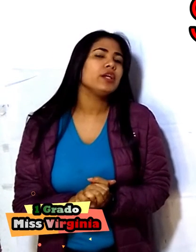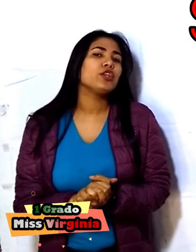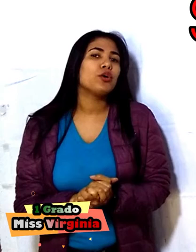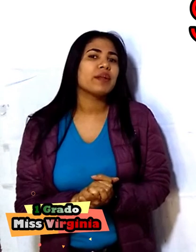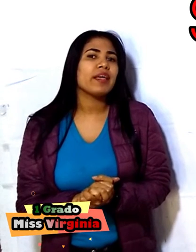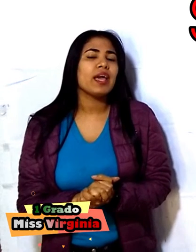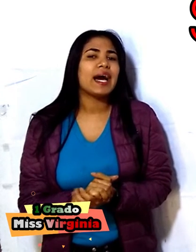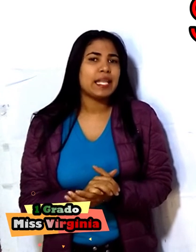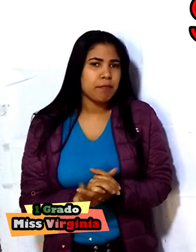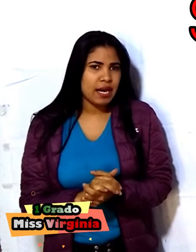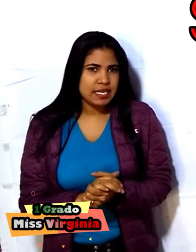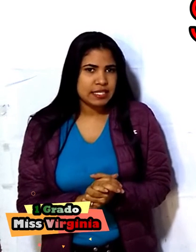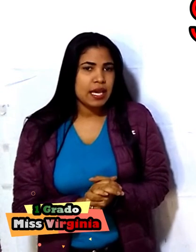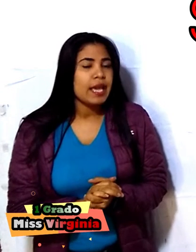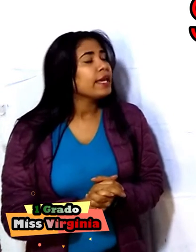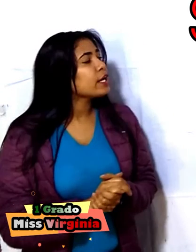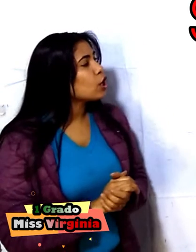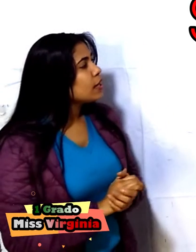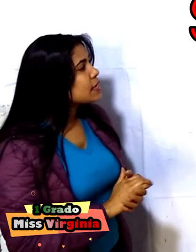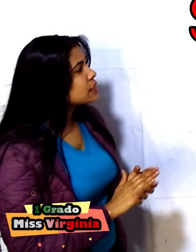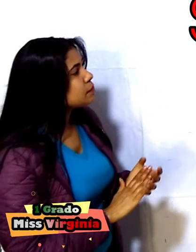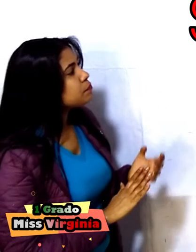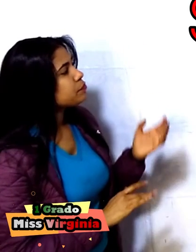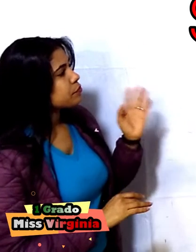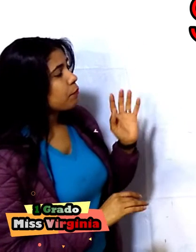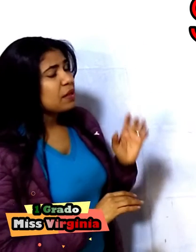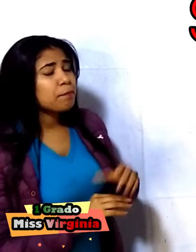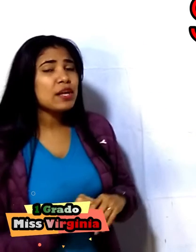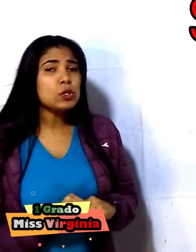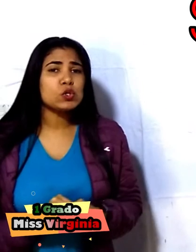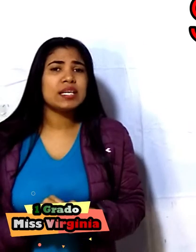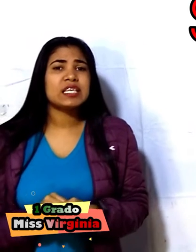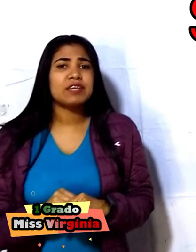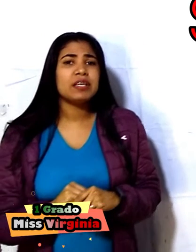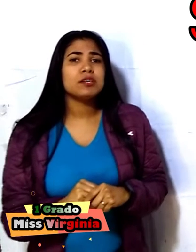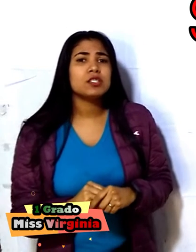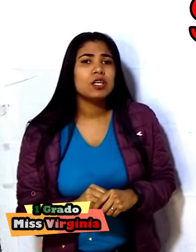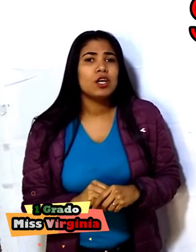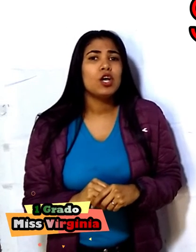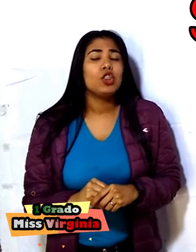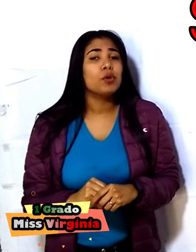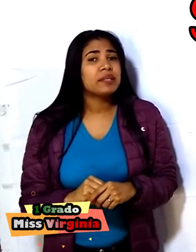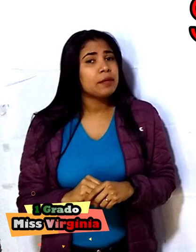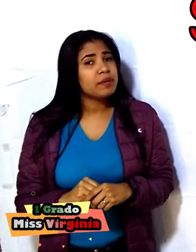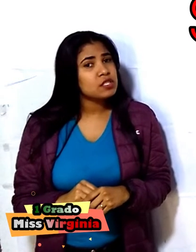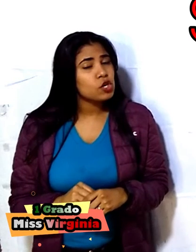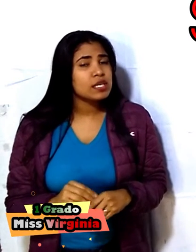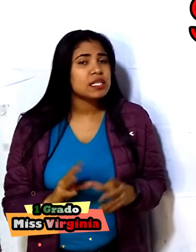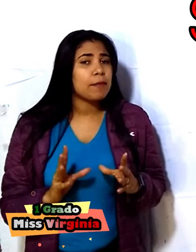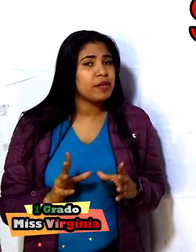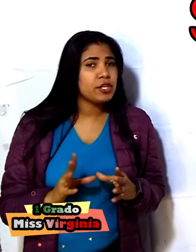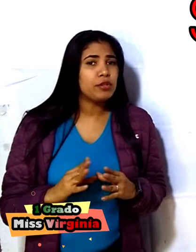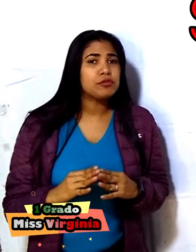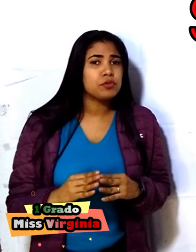y nombre de animales. Y con las mayúsculas escribimos nombres de